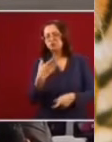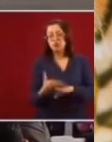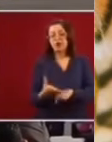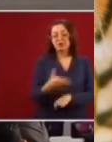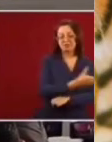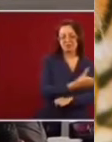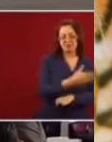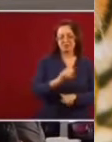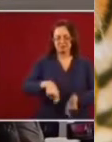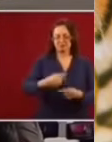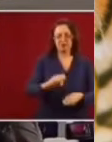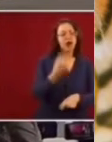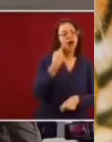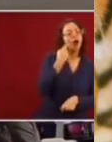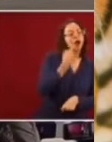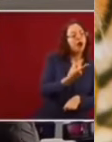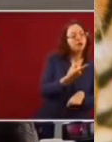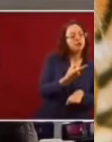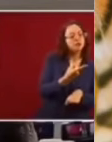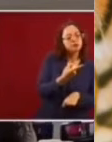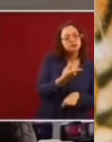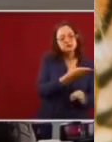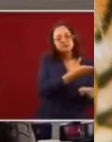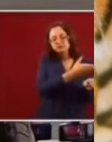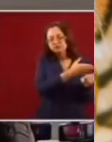otorgaron, porque fue excesivo